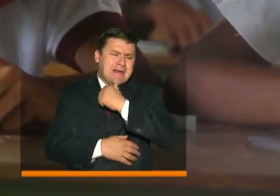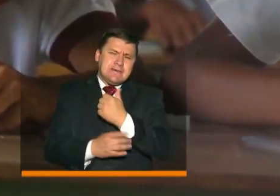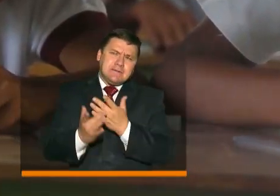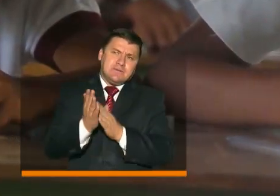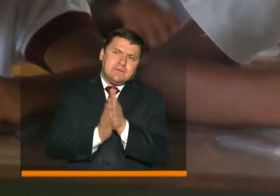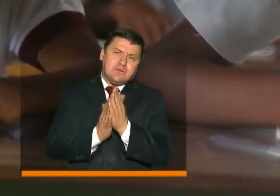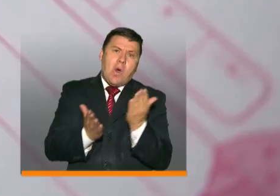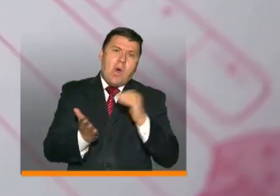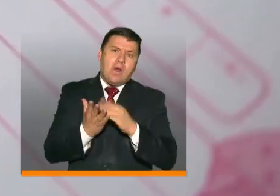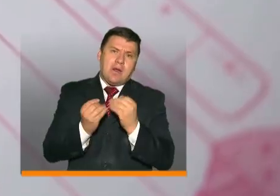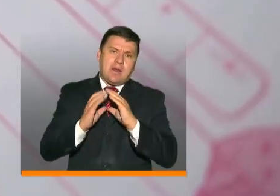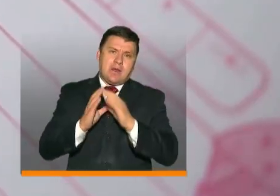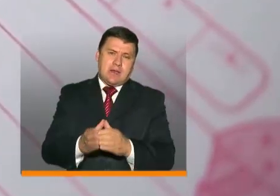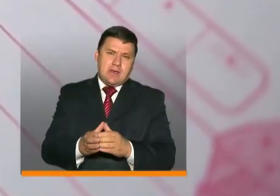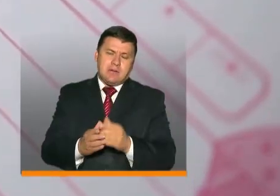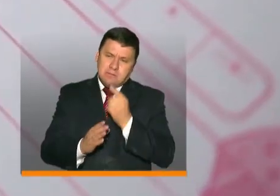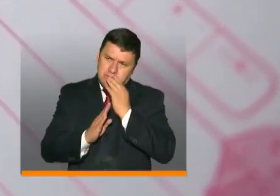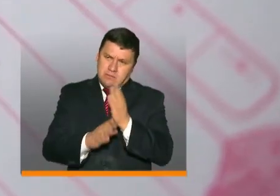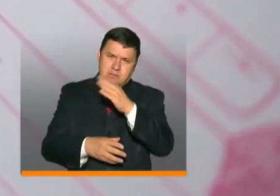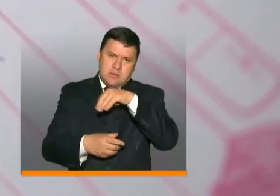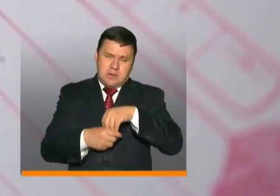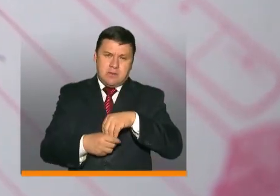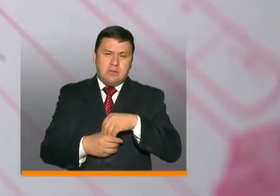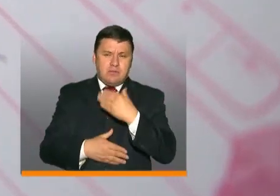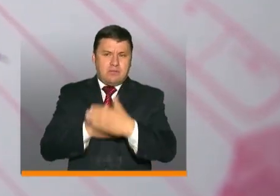para volver al colegio, con la seguridad de que